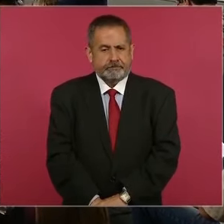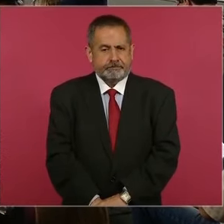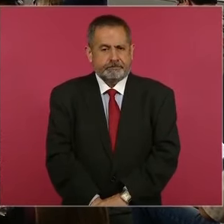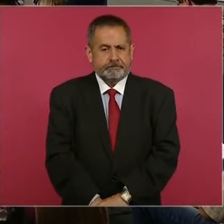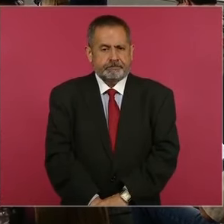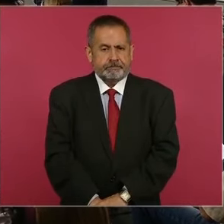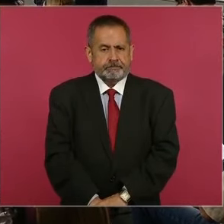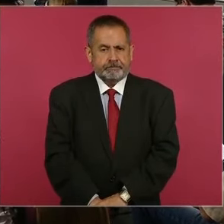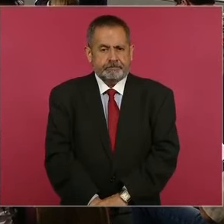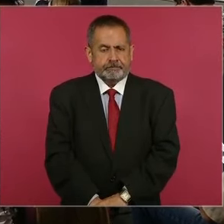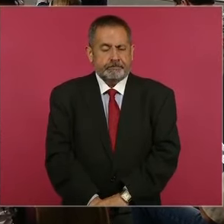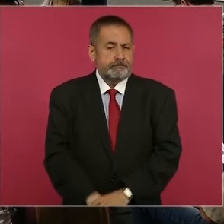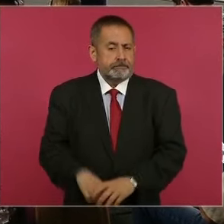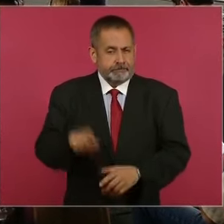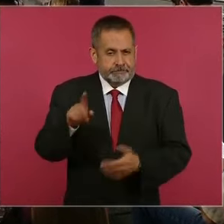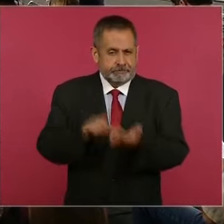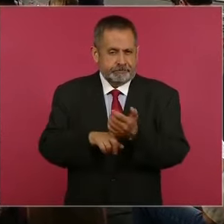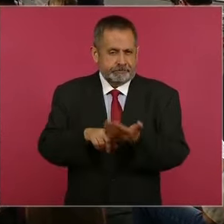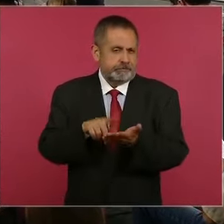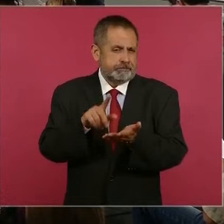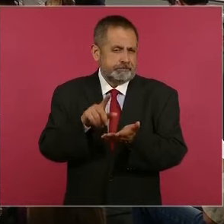Este de Tapachula,